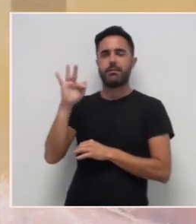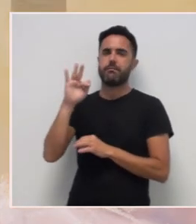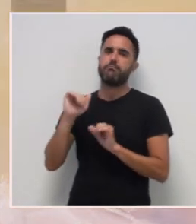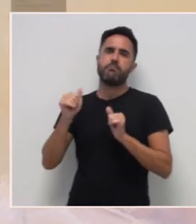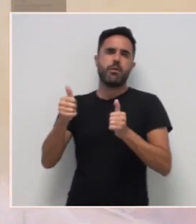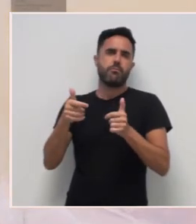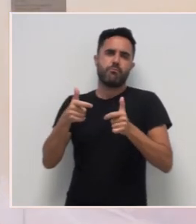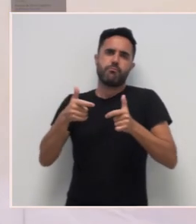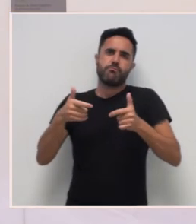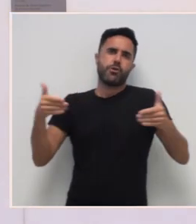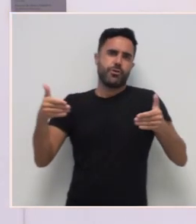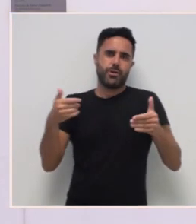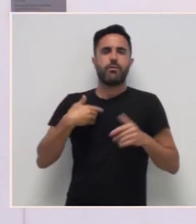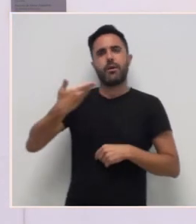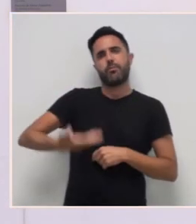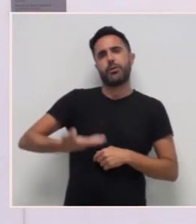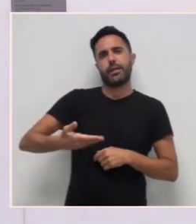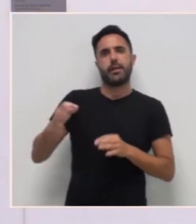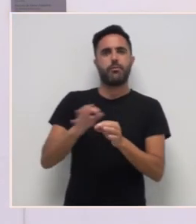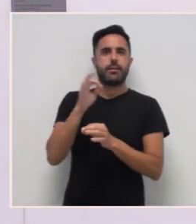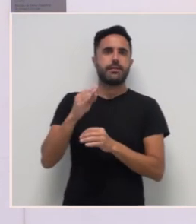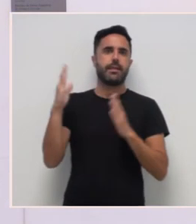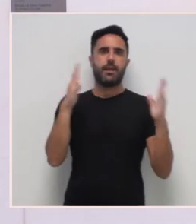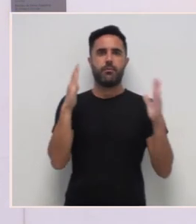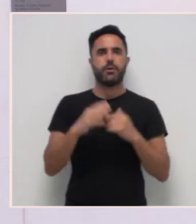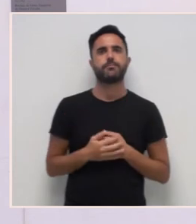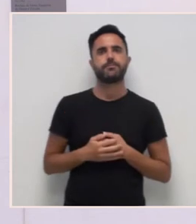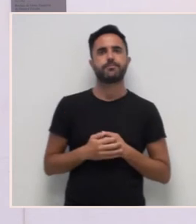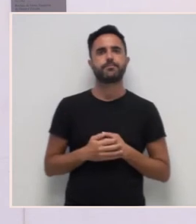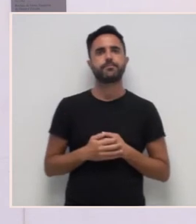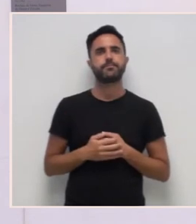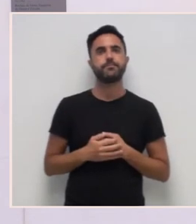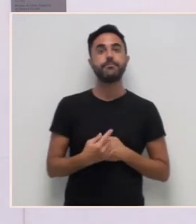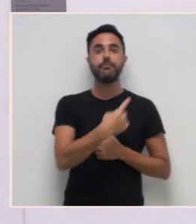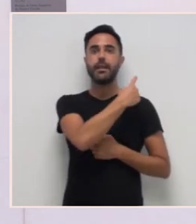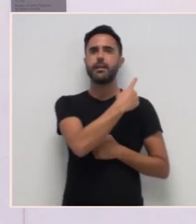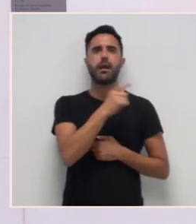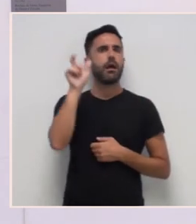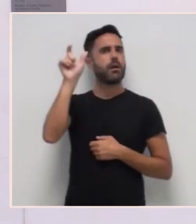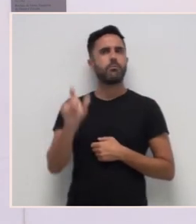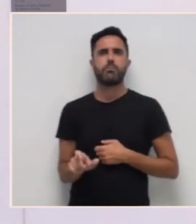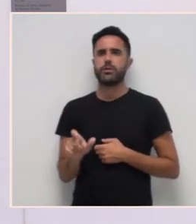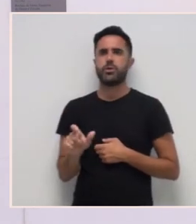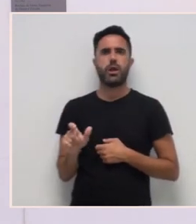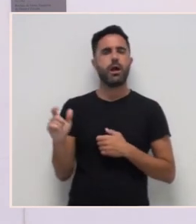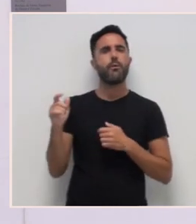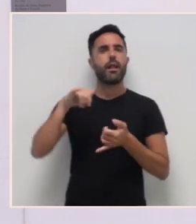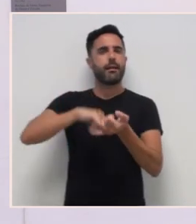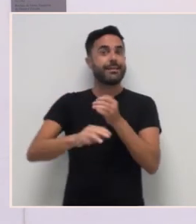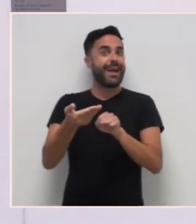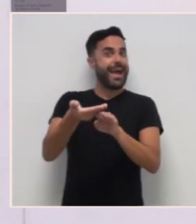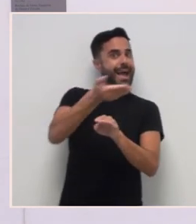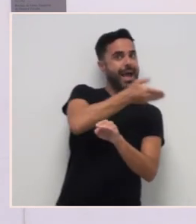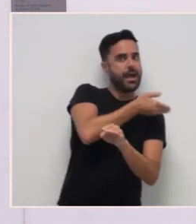Tamén falar de que ela foi unha persoa que, cando estaba